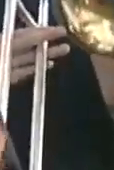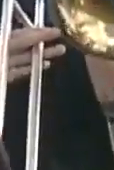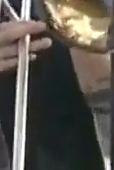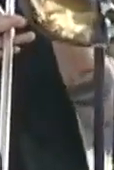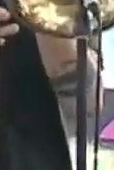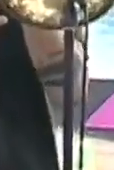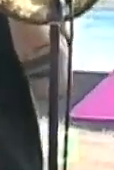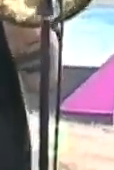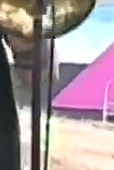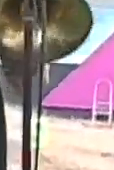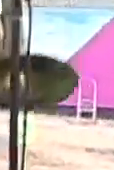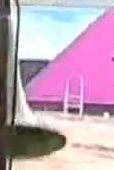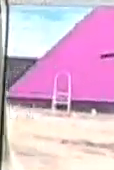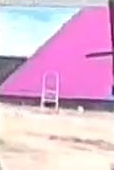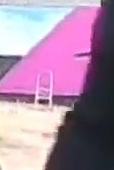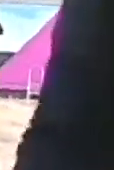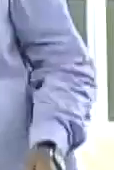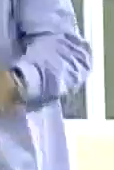bravo yo.